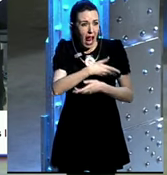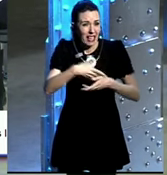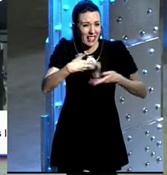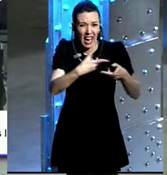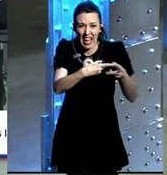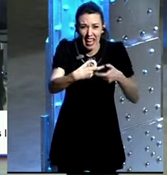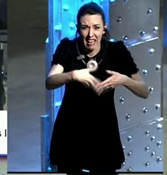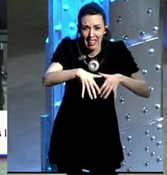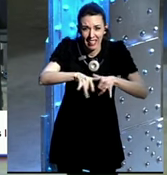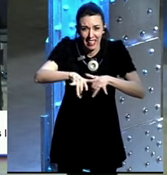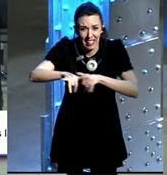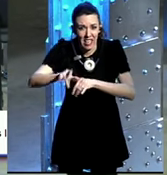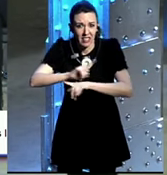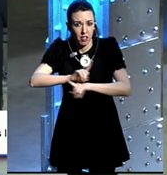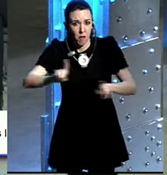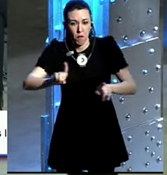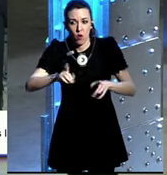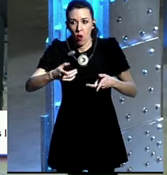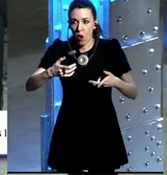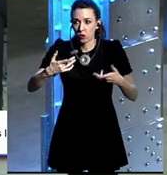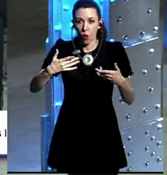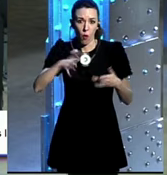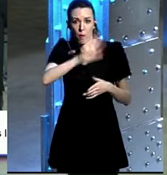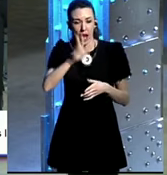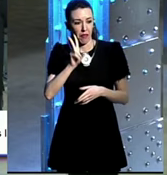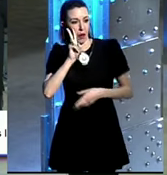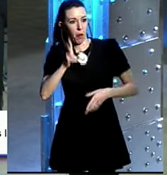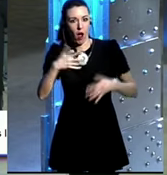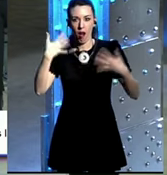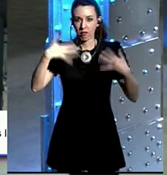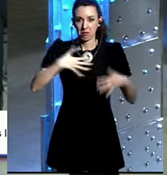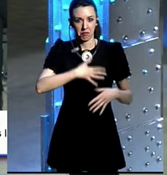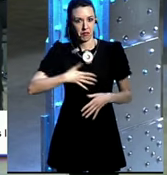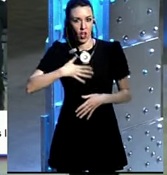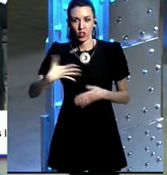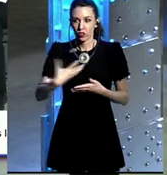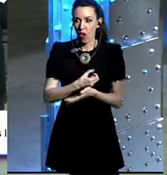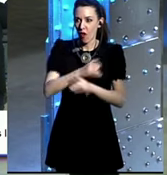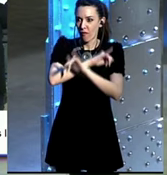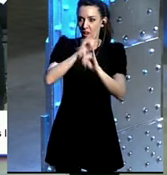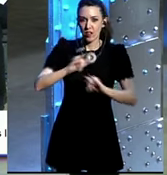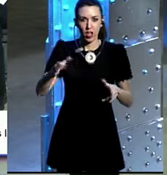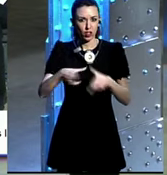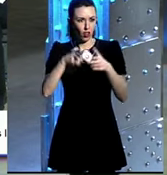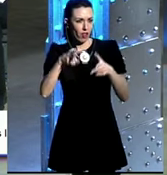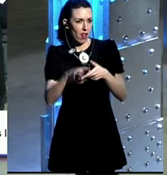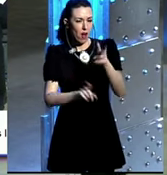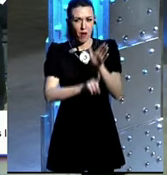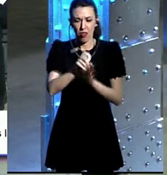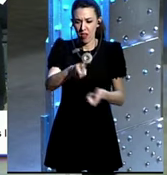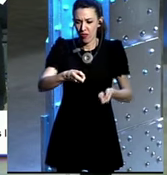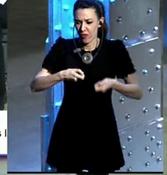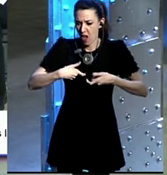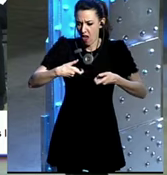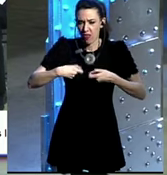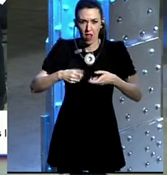sangre y donde no, aparentemente pues estás encantado y todo te sonríe, las sociedades avanzadas te dan